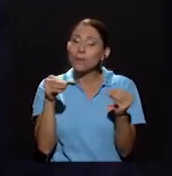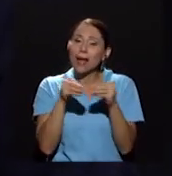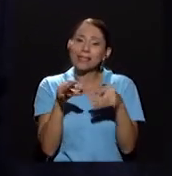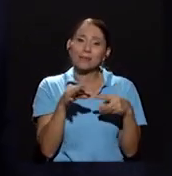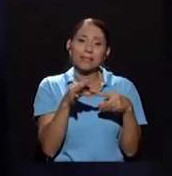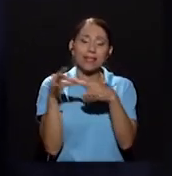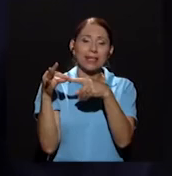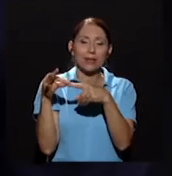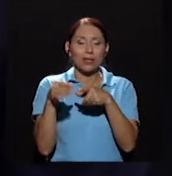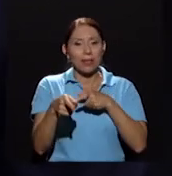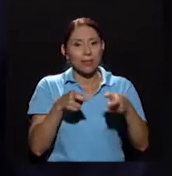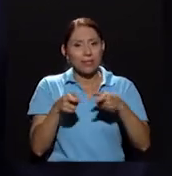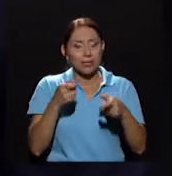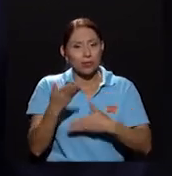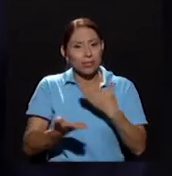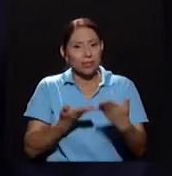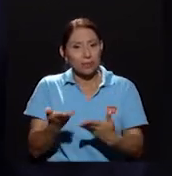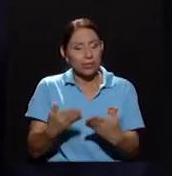general